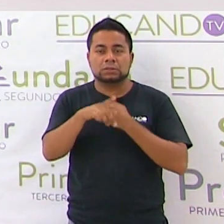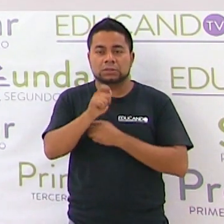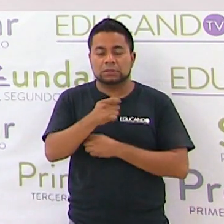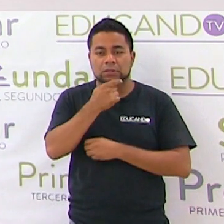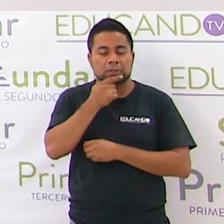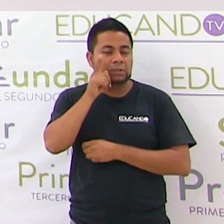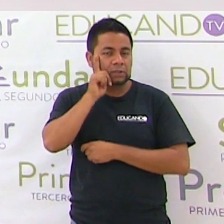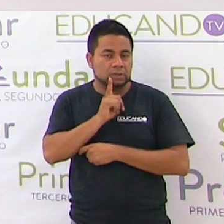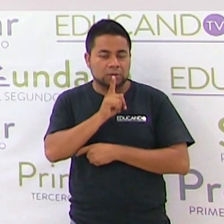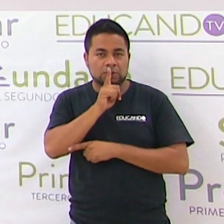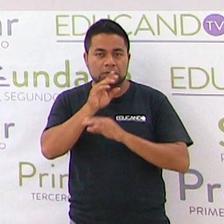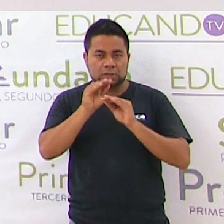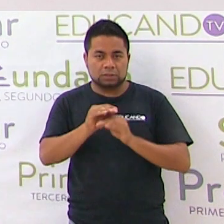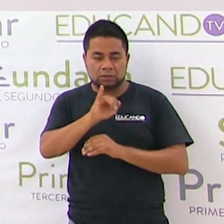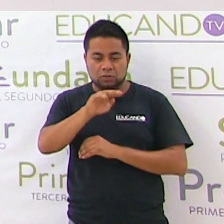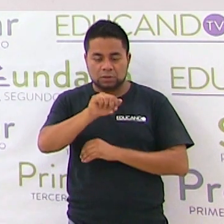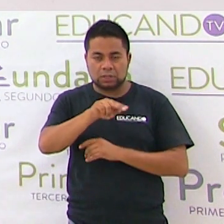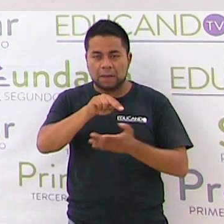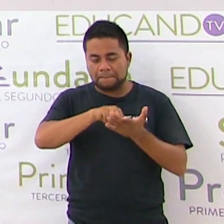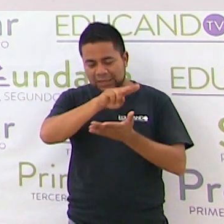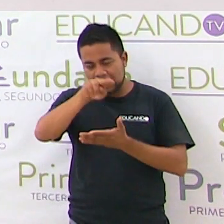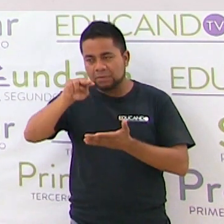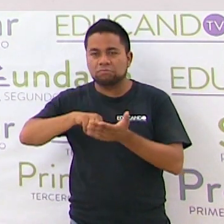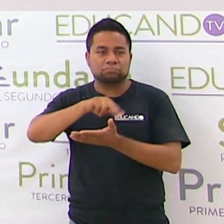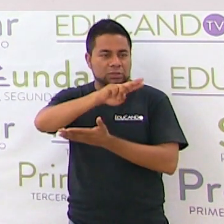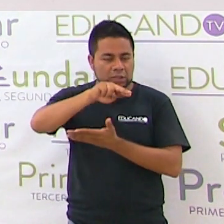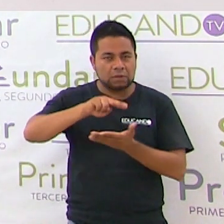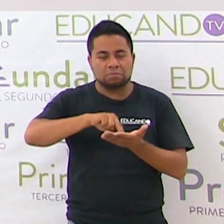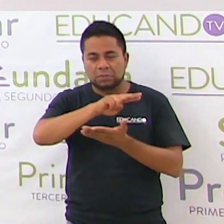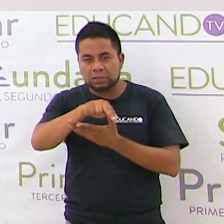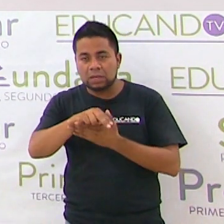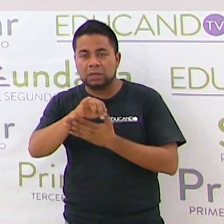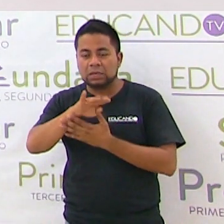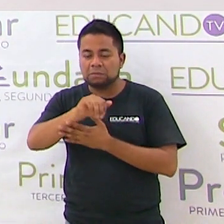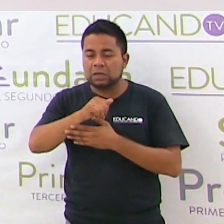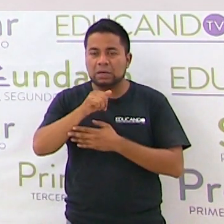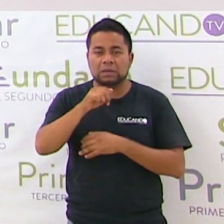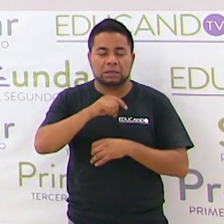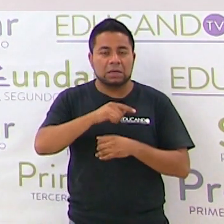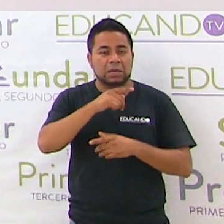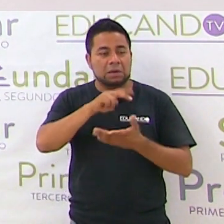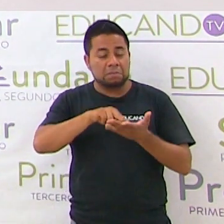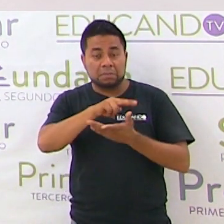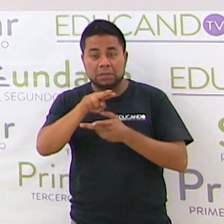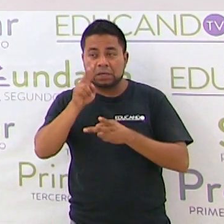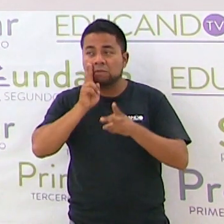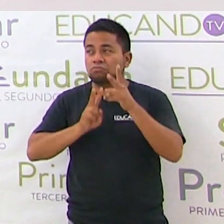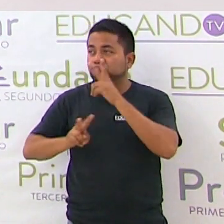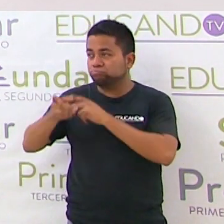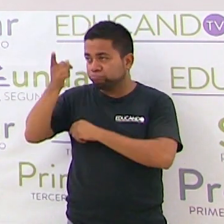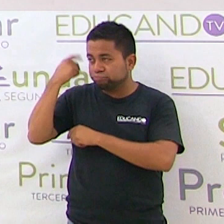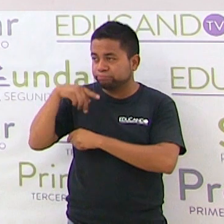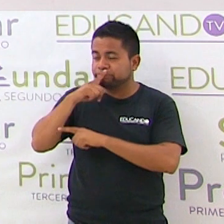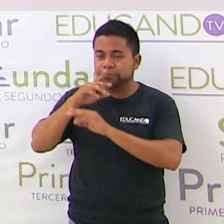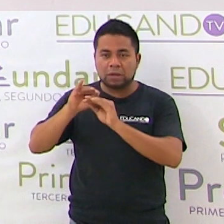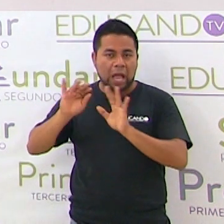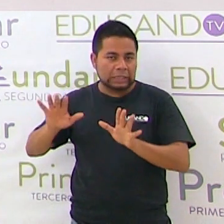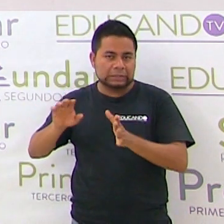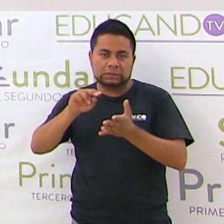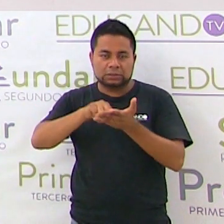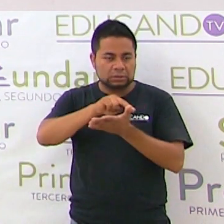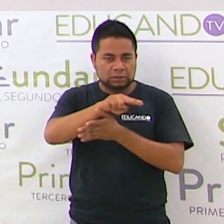niña callada. Juana pintaba, pintaba y pintaba. Iba pintando todo lo que veía desde su mundo de niña callada